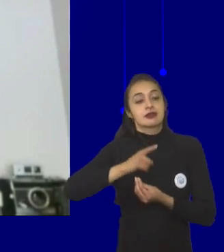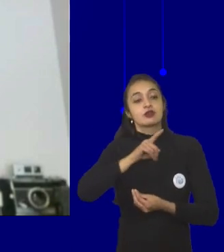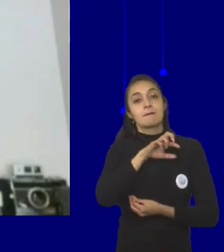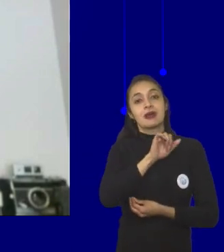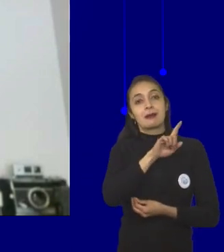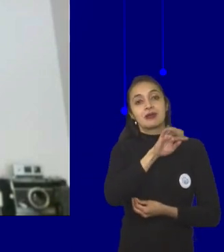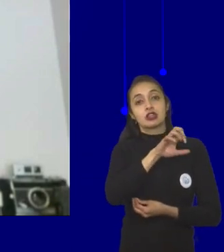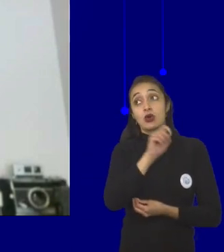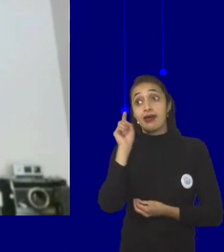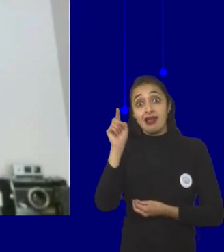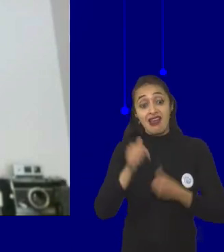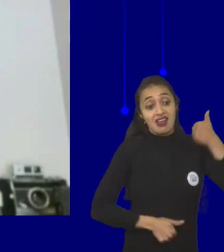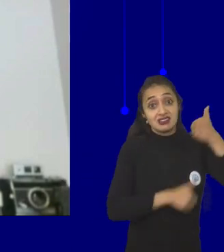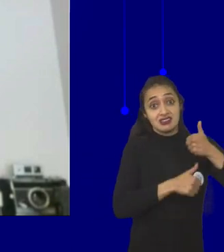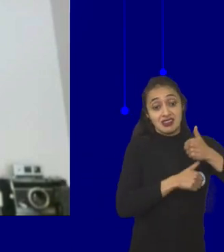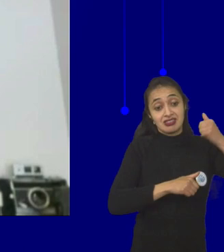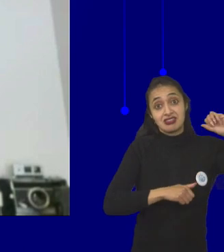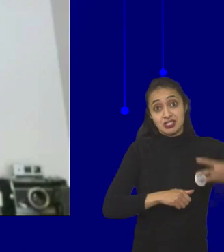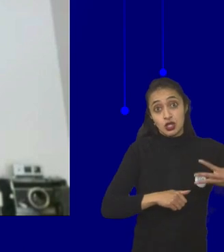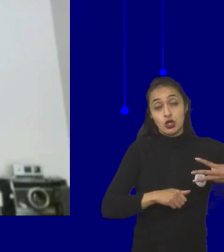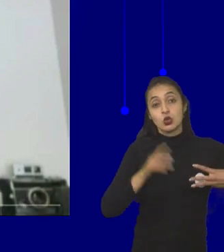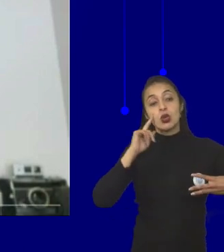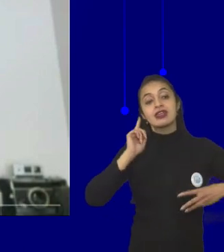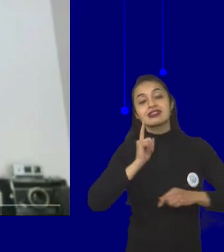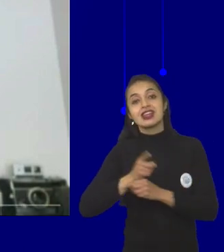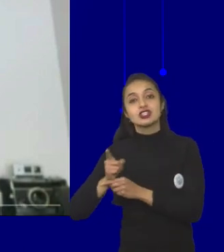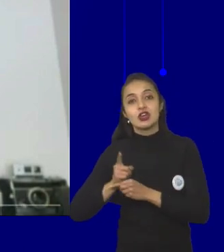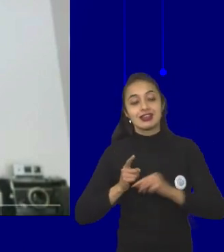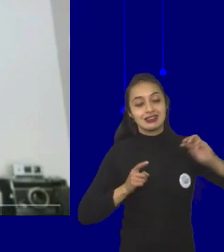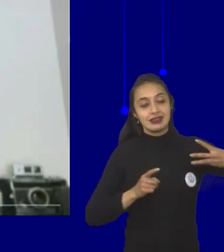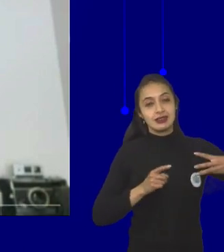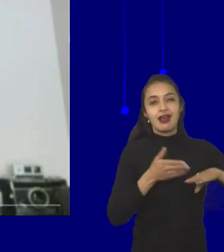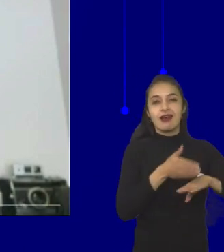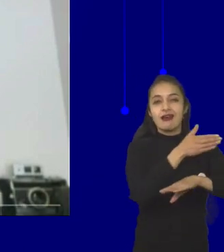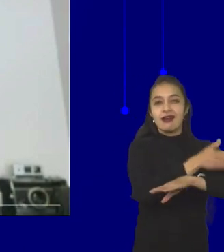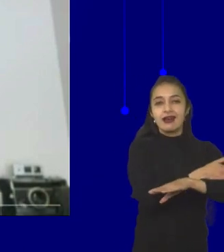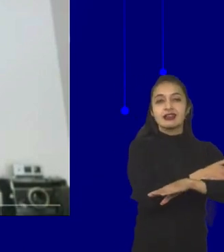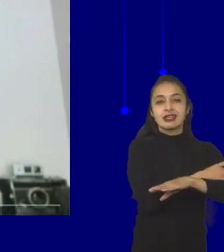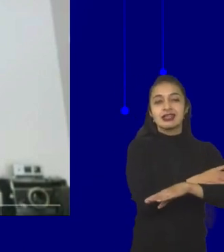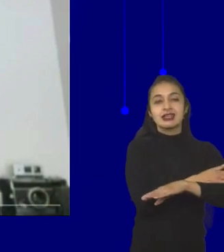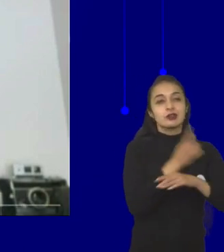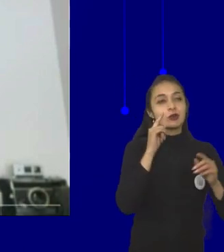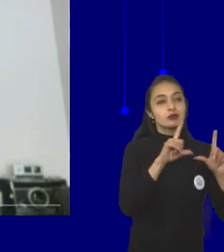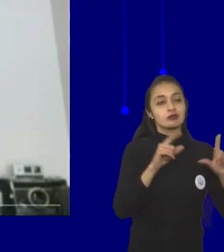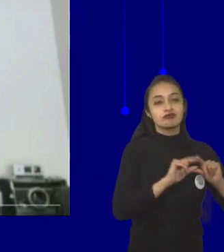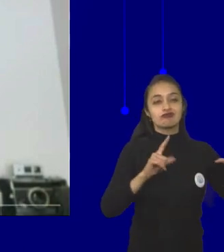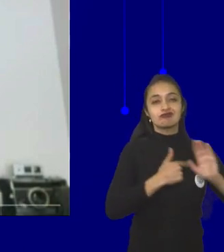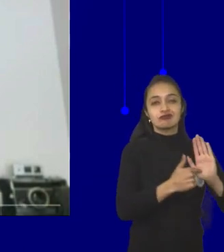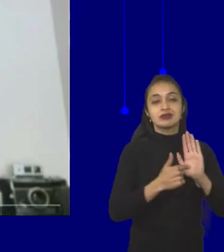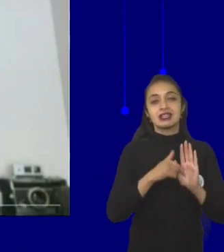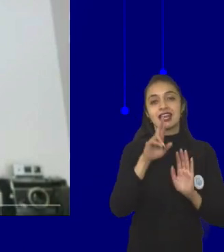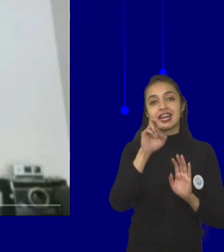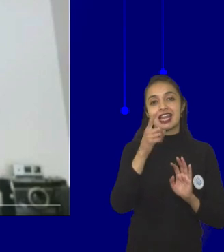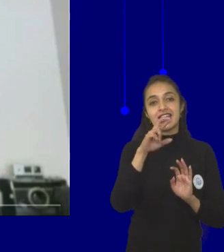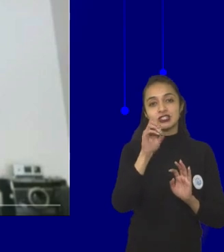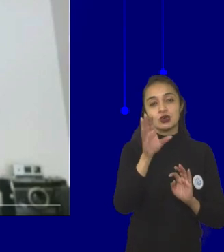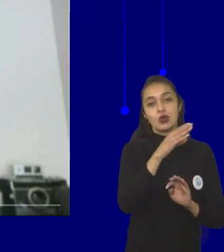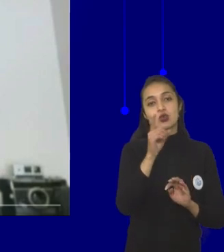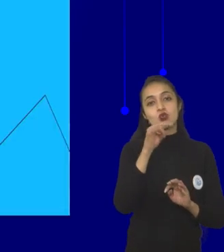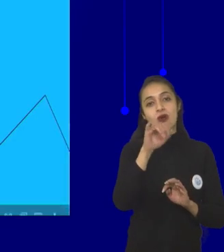siendo el tercer asistente de dirección en una serie que nosotros hicimos que se llamaba Regreso a la Huaca, que era el spin-off de Soñar no cuesta